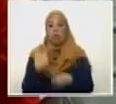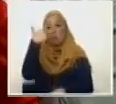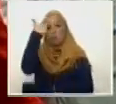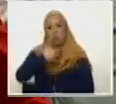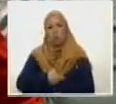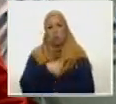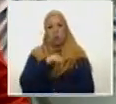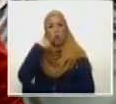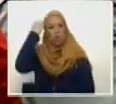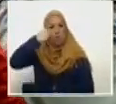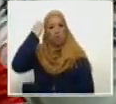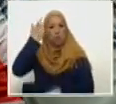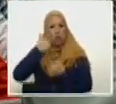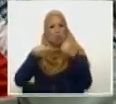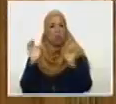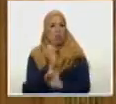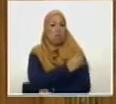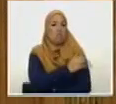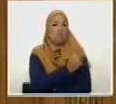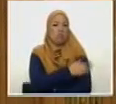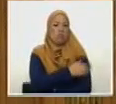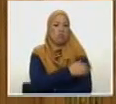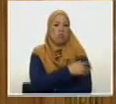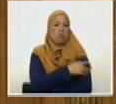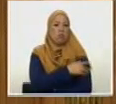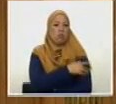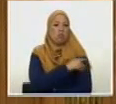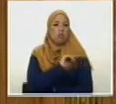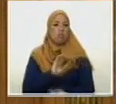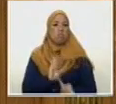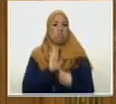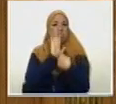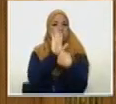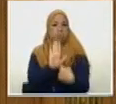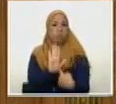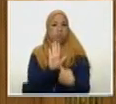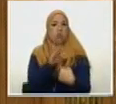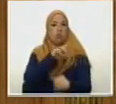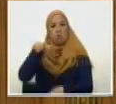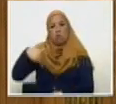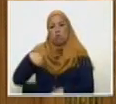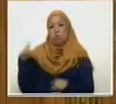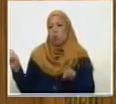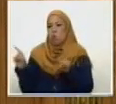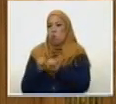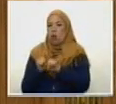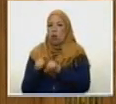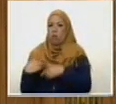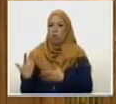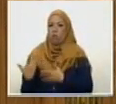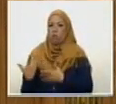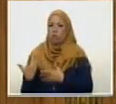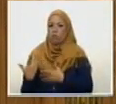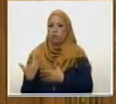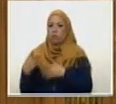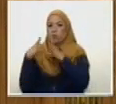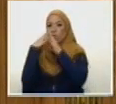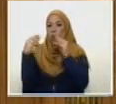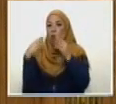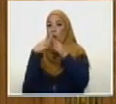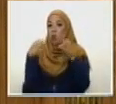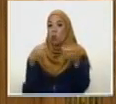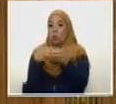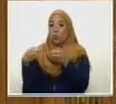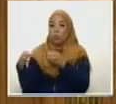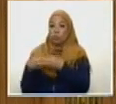de pensamiento de derecha y son como nosotros. A todos esos